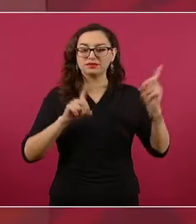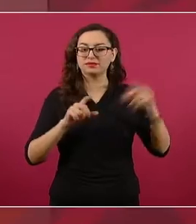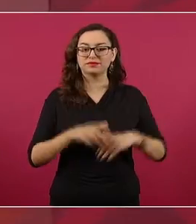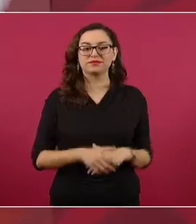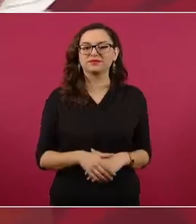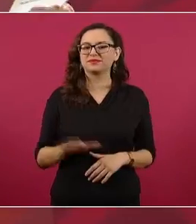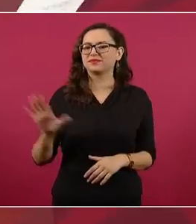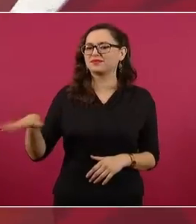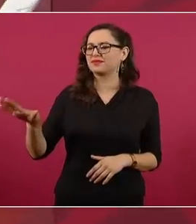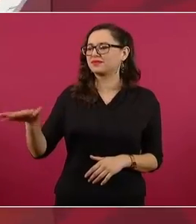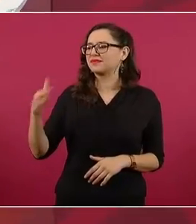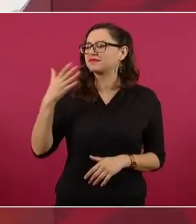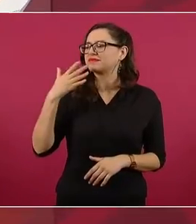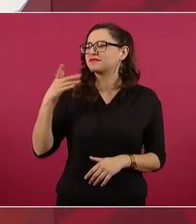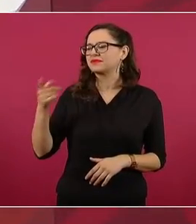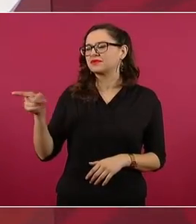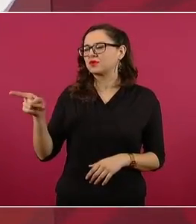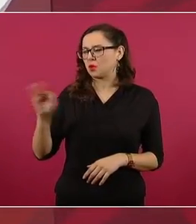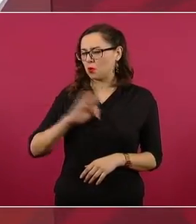quién sacó